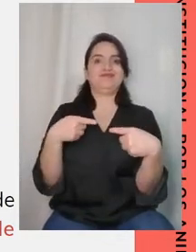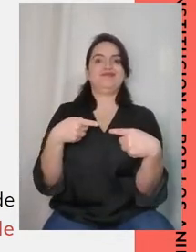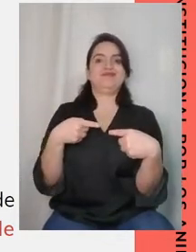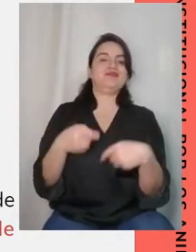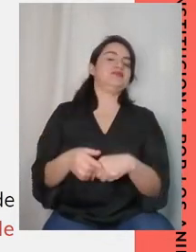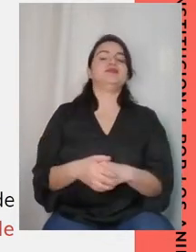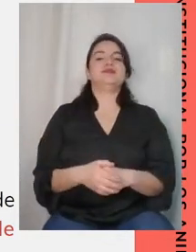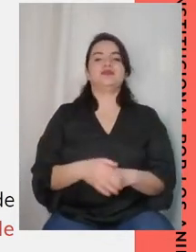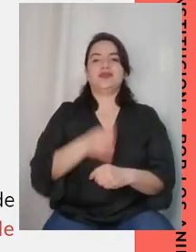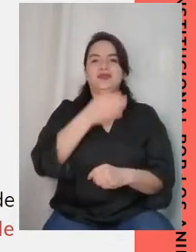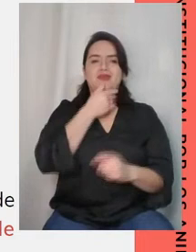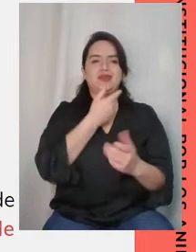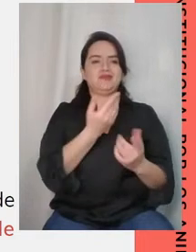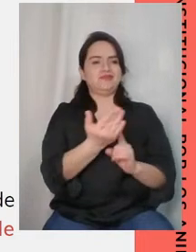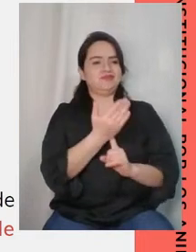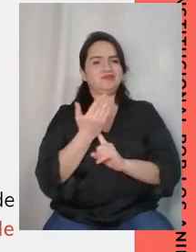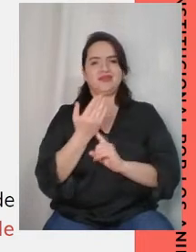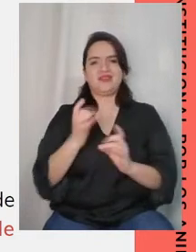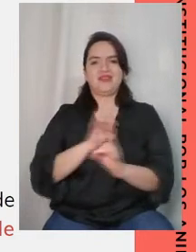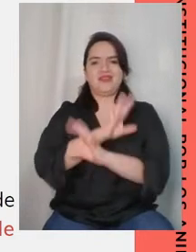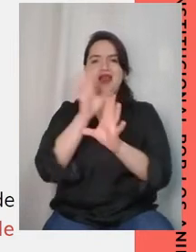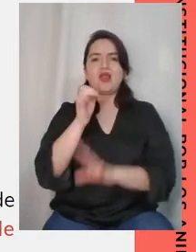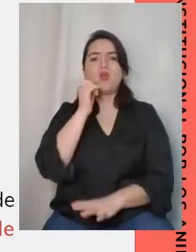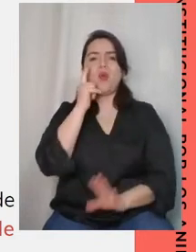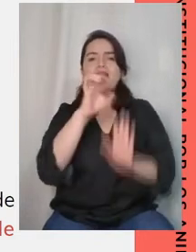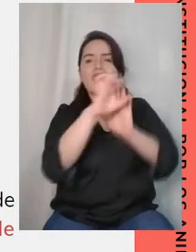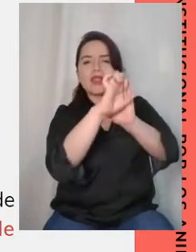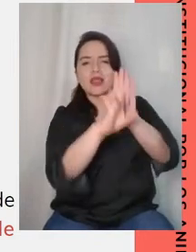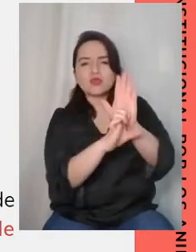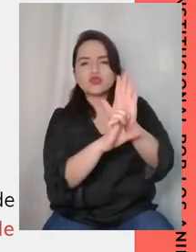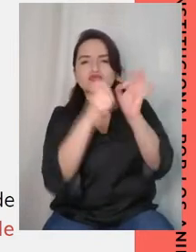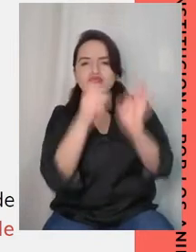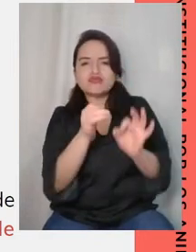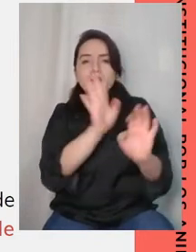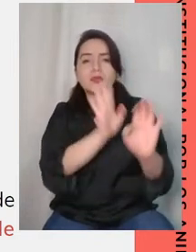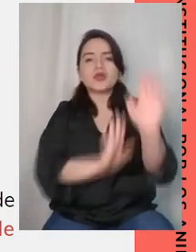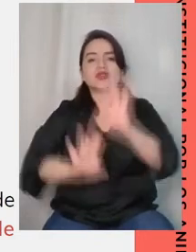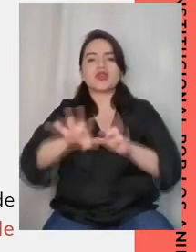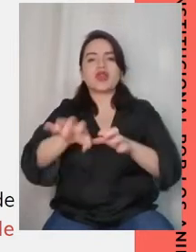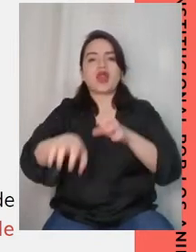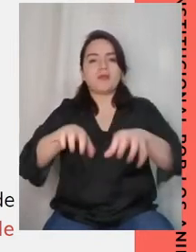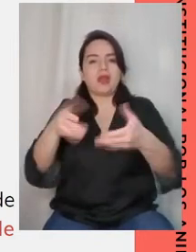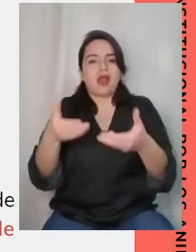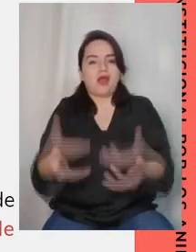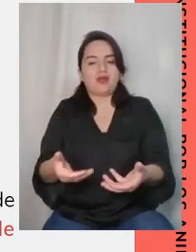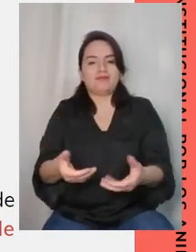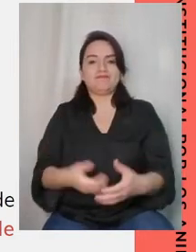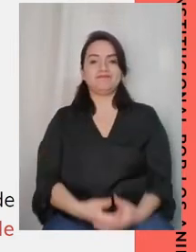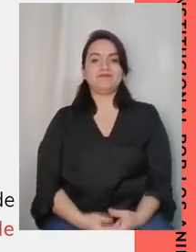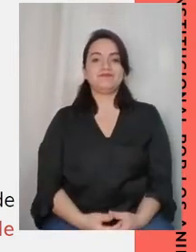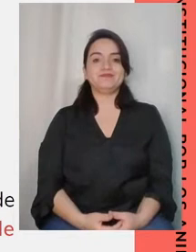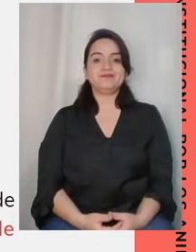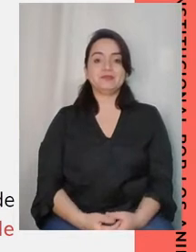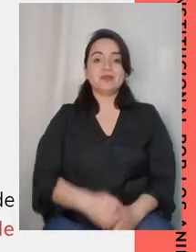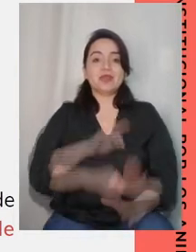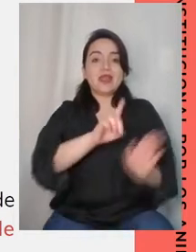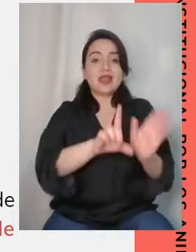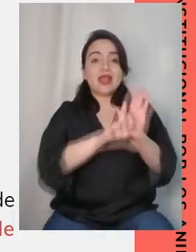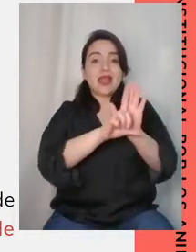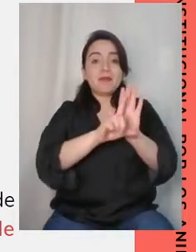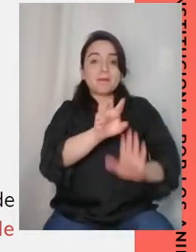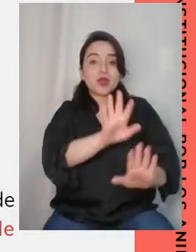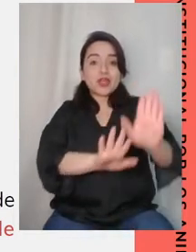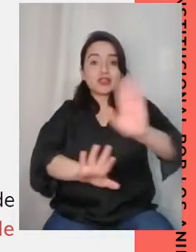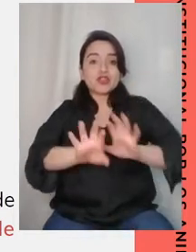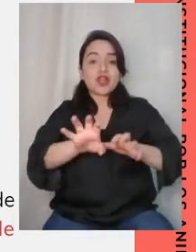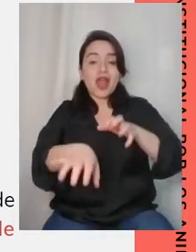cuál es el estatuto efectivo de los animales hoy en día. Por lo tanto, no podríamos hablar de que la Ley de Protección Animal tiene